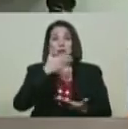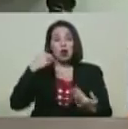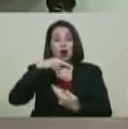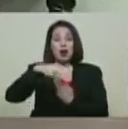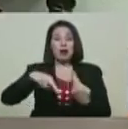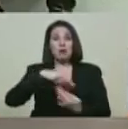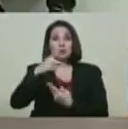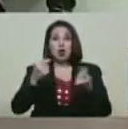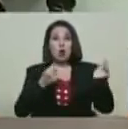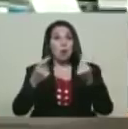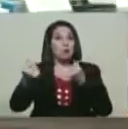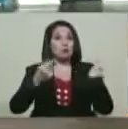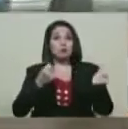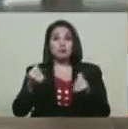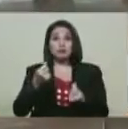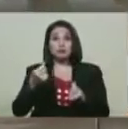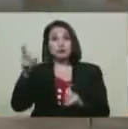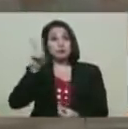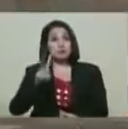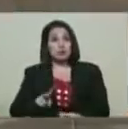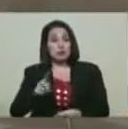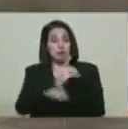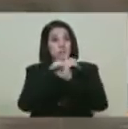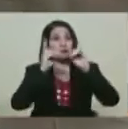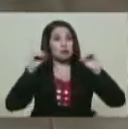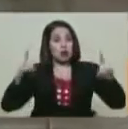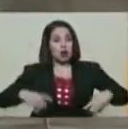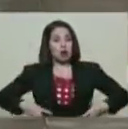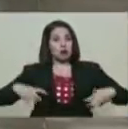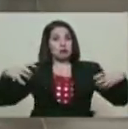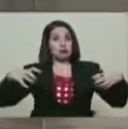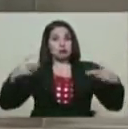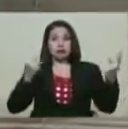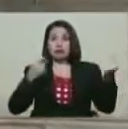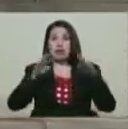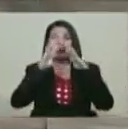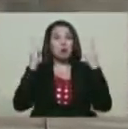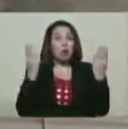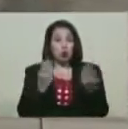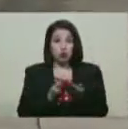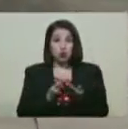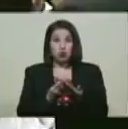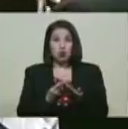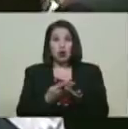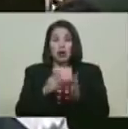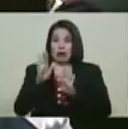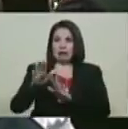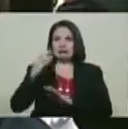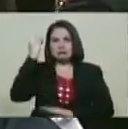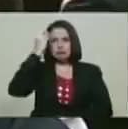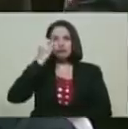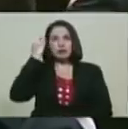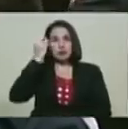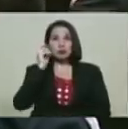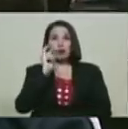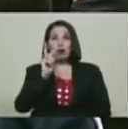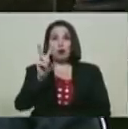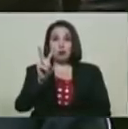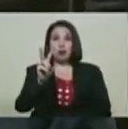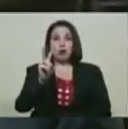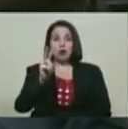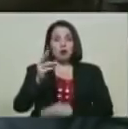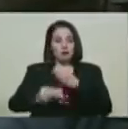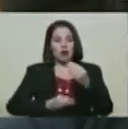revolución monetaria que democratice la riqueza financiera del mundo. Así lo creo, así lo veo y así va a